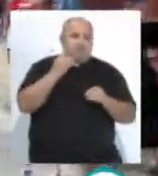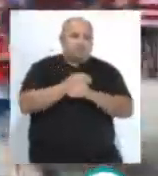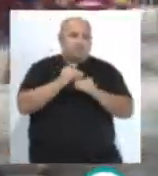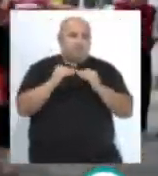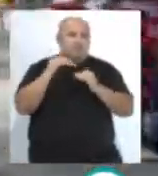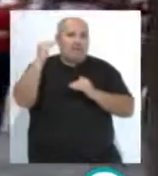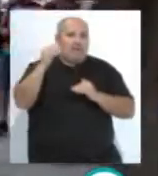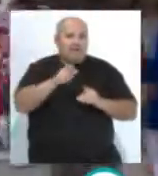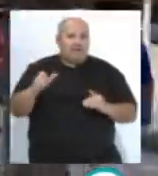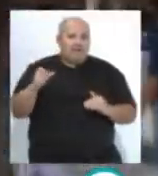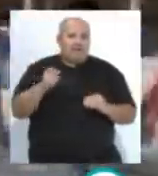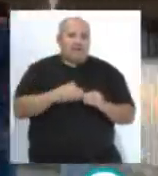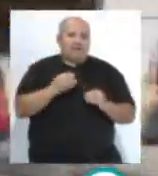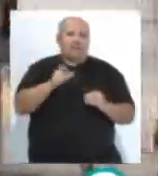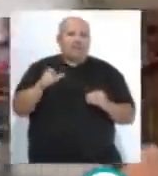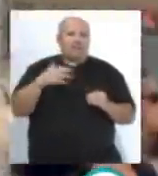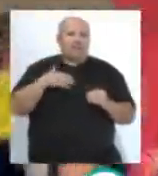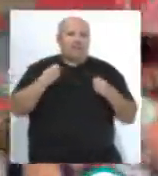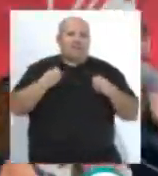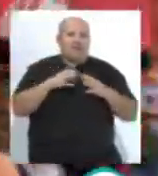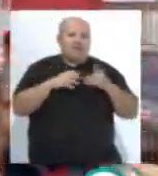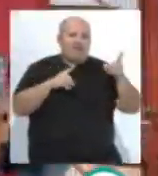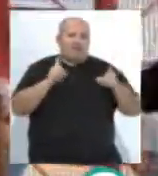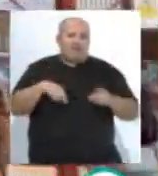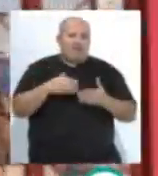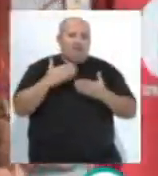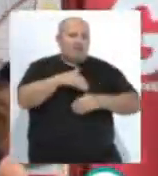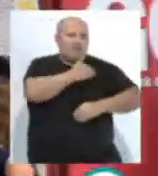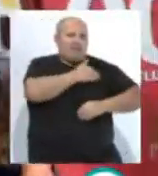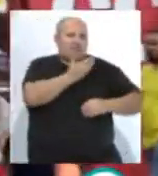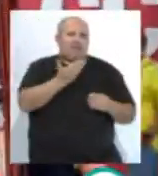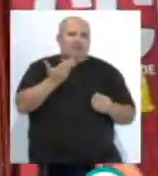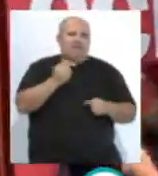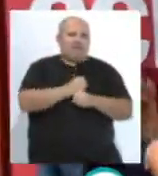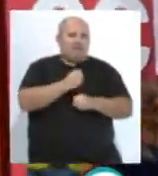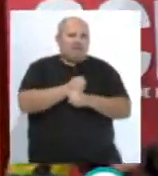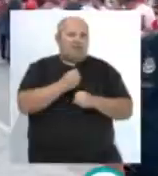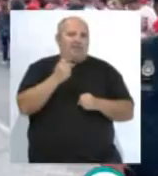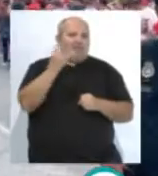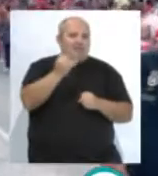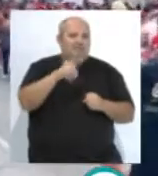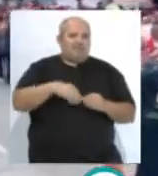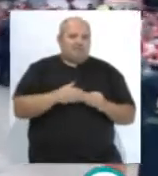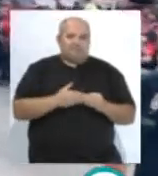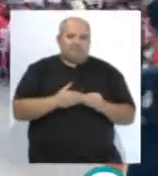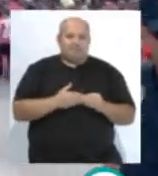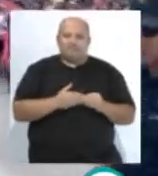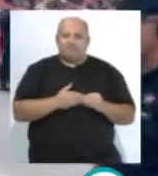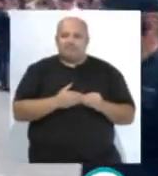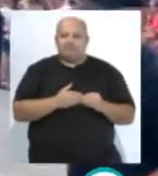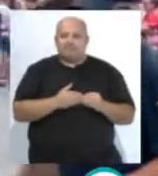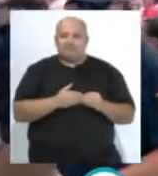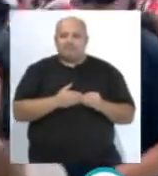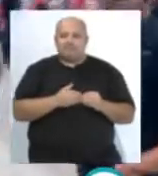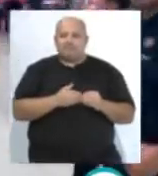Pasa que mucha gente de Cádiz está en Granada, estudiante, y habrá sacado la entrada allí. Claro, estaban entremezclados entre el